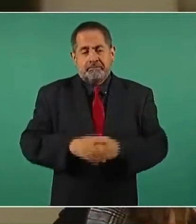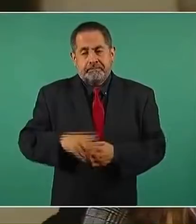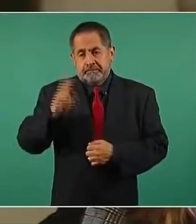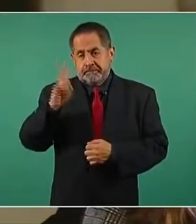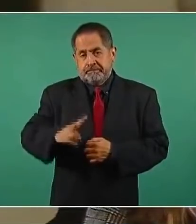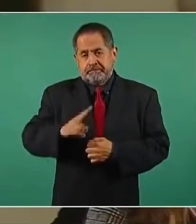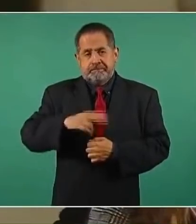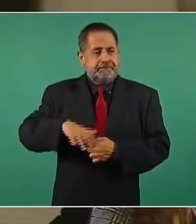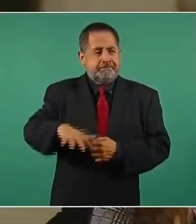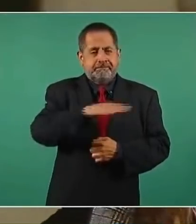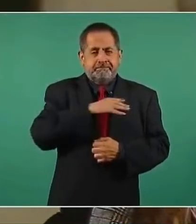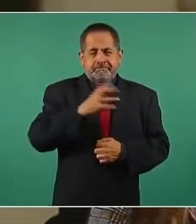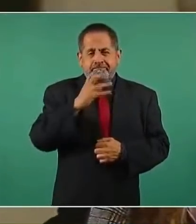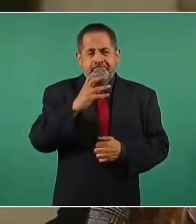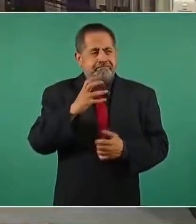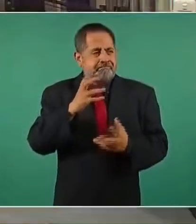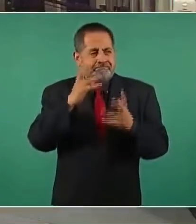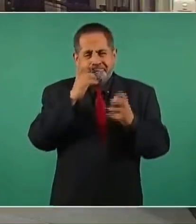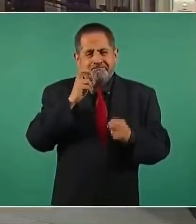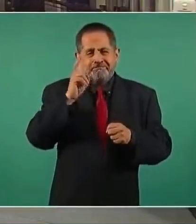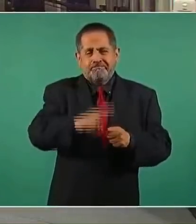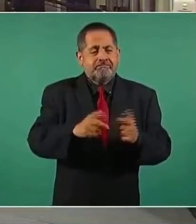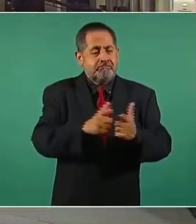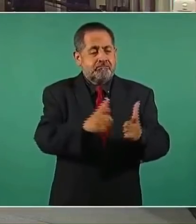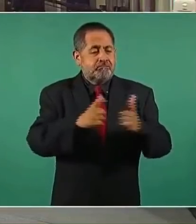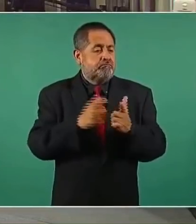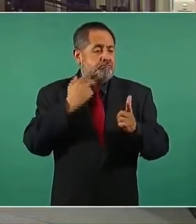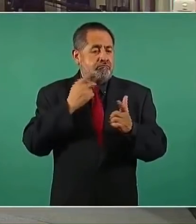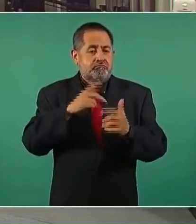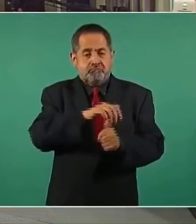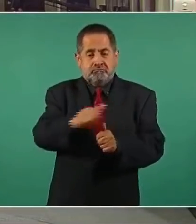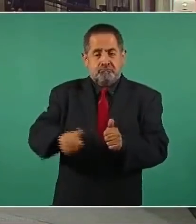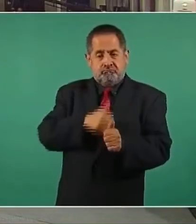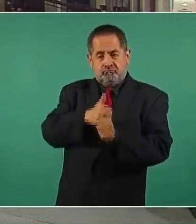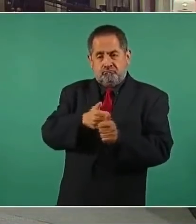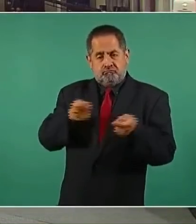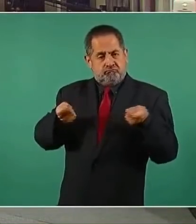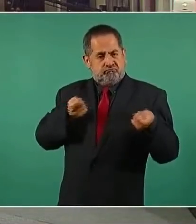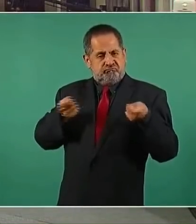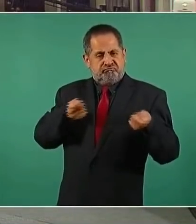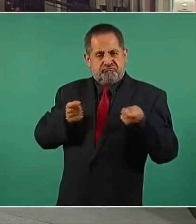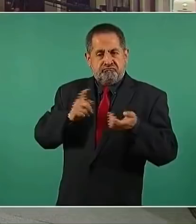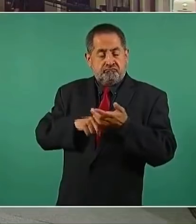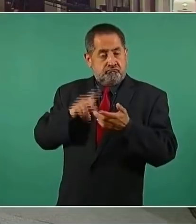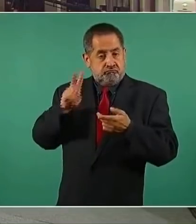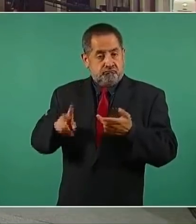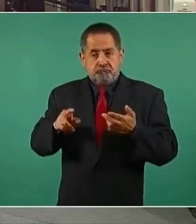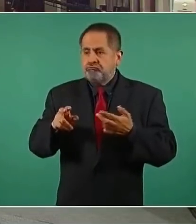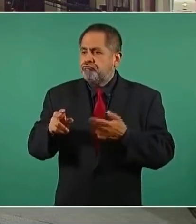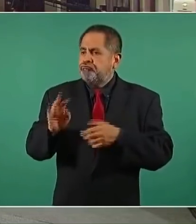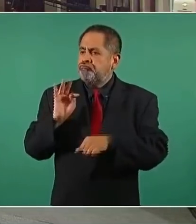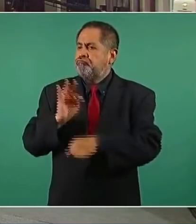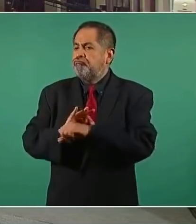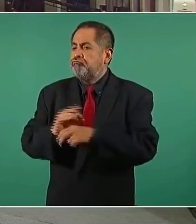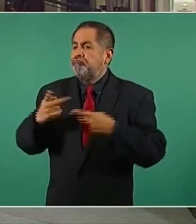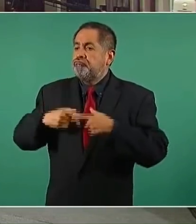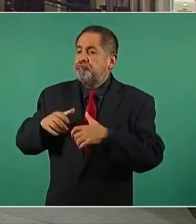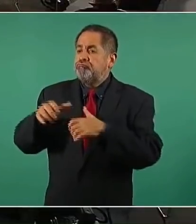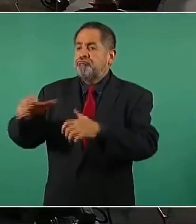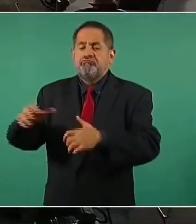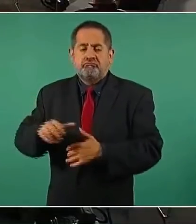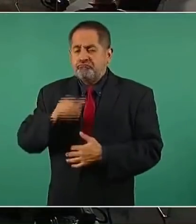partidos políticos están secuestrados por cúpulas que, en lugar de representar al pueblo, representan a intereses